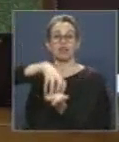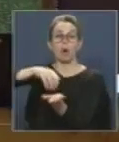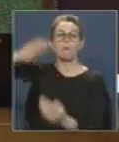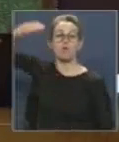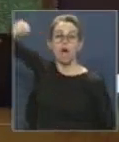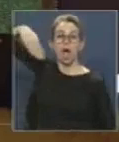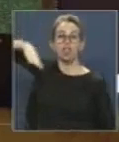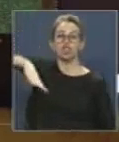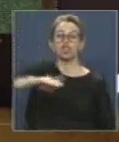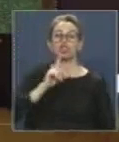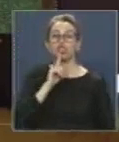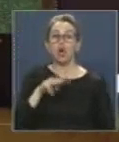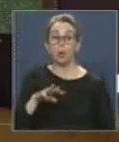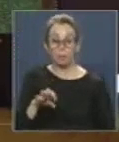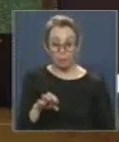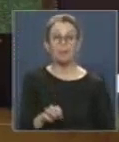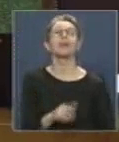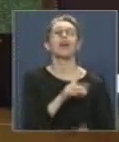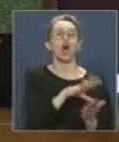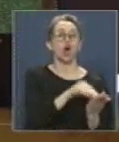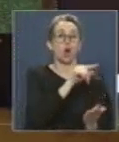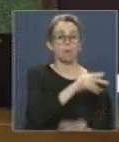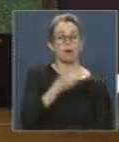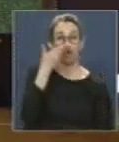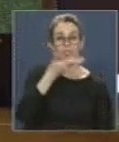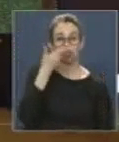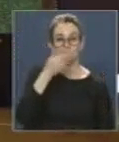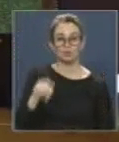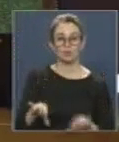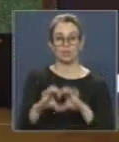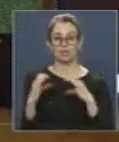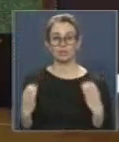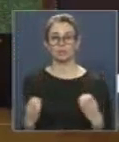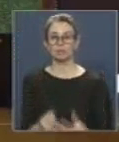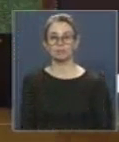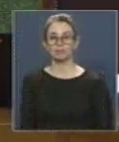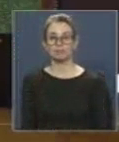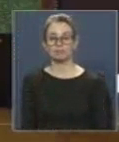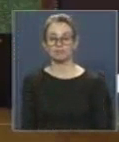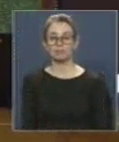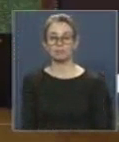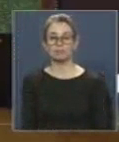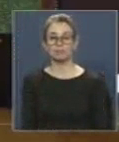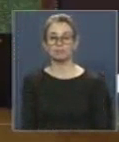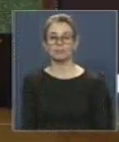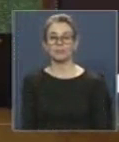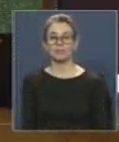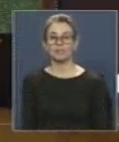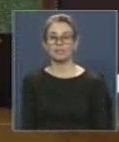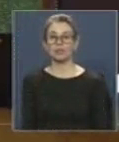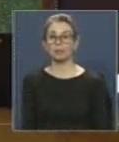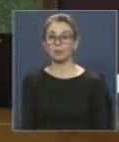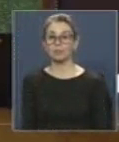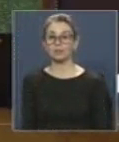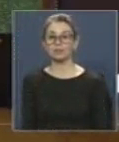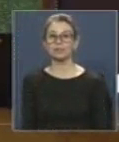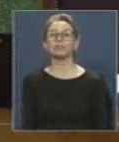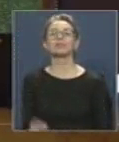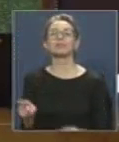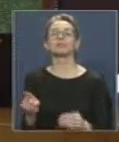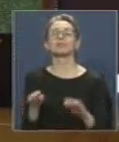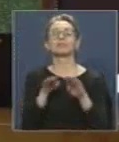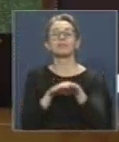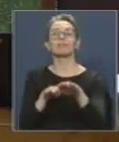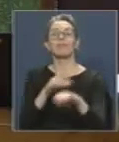transmitiéndole copia del discurso que usted ha dado en esta cámara con la adhesión de los diputados que